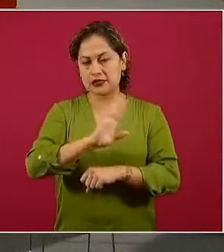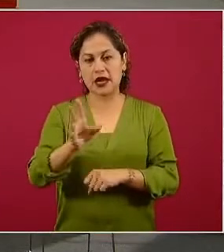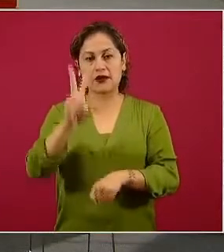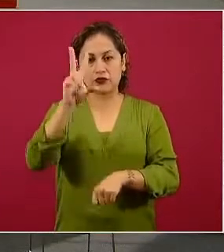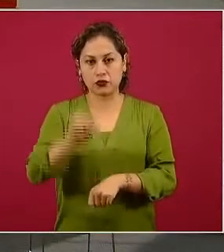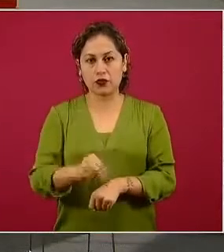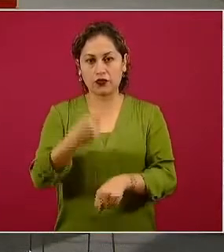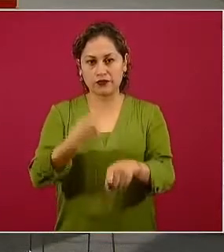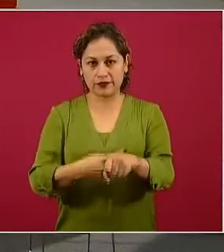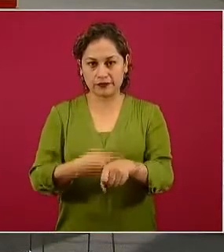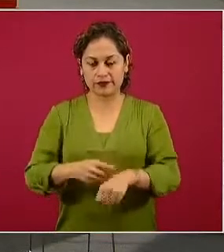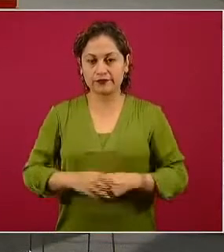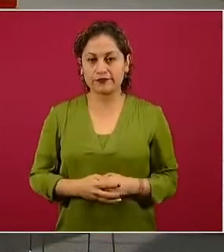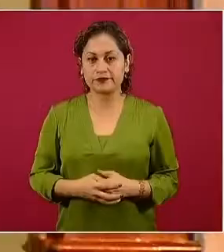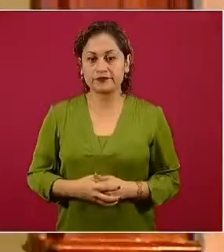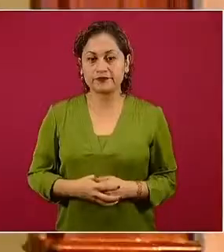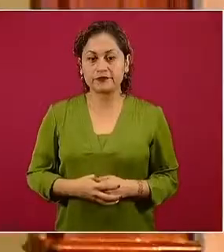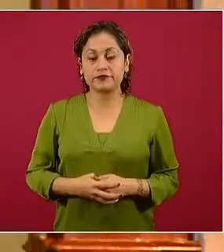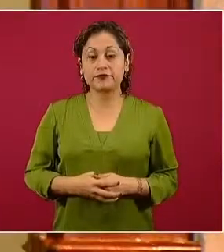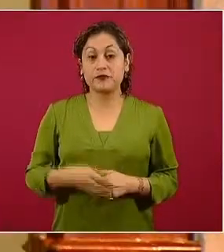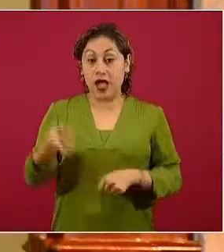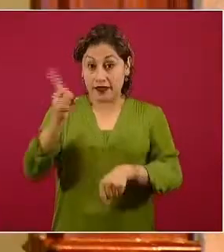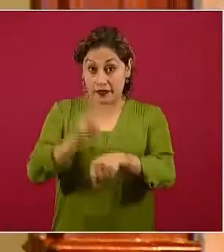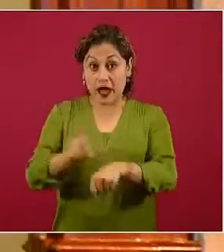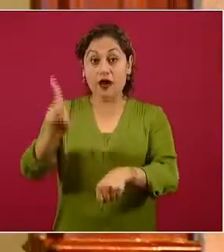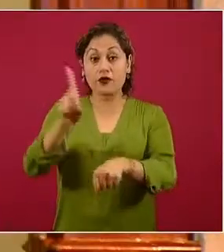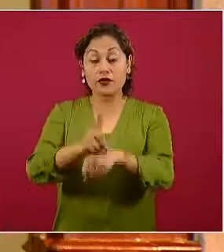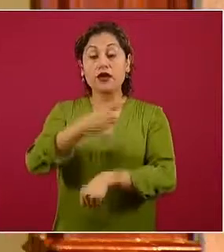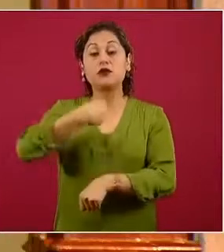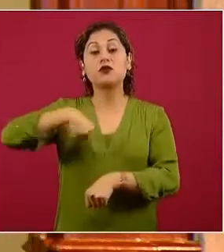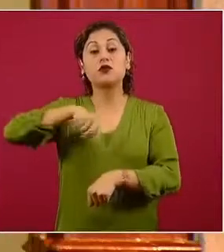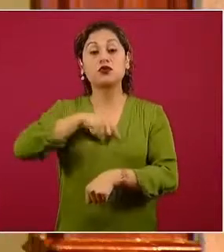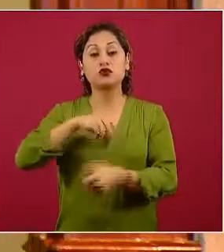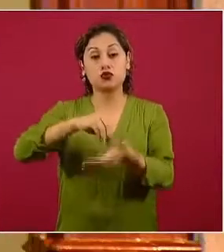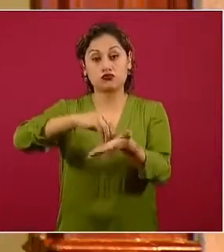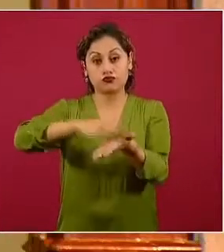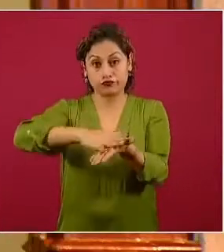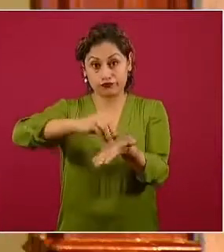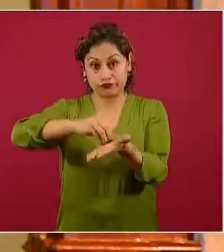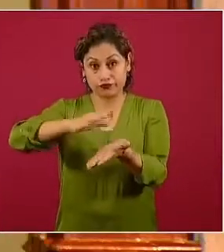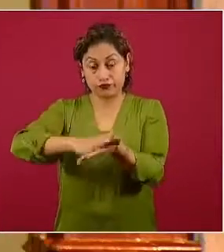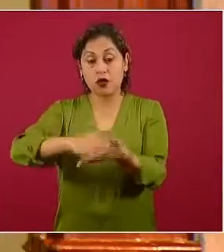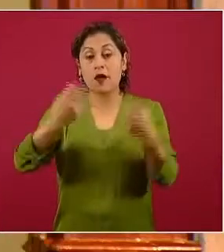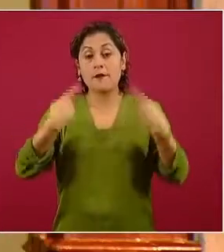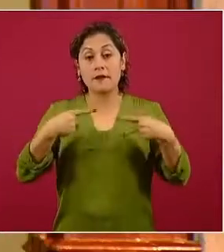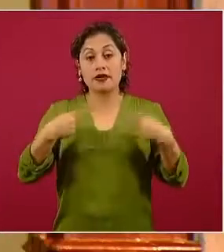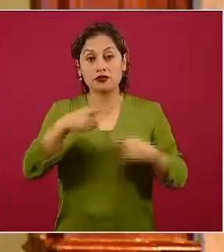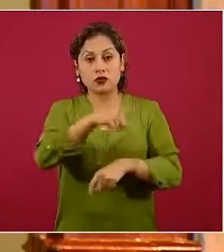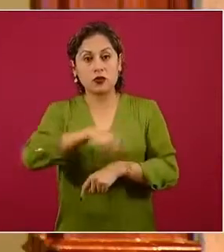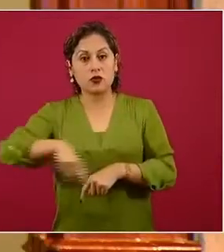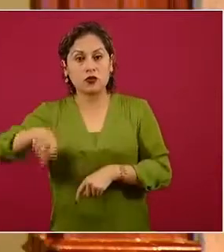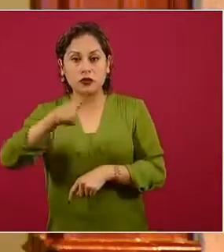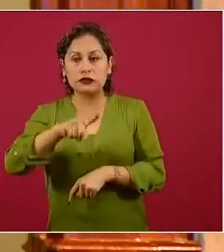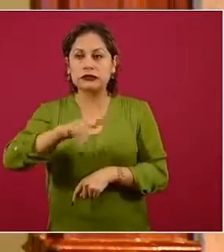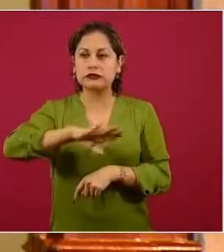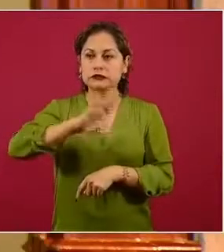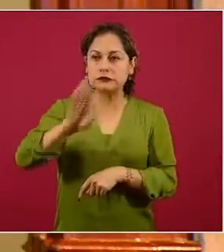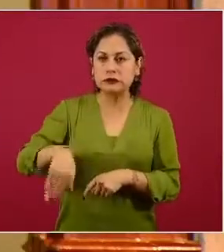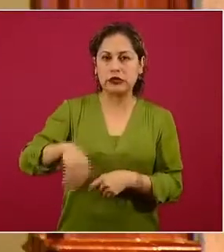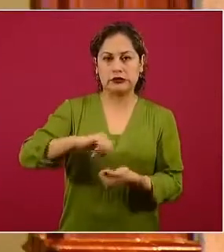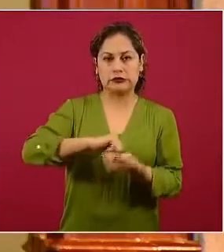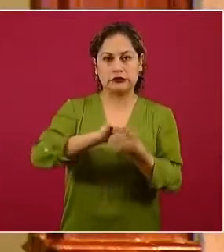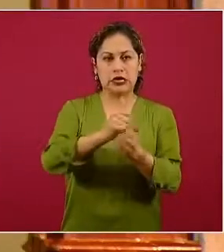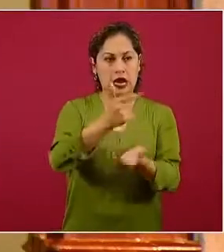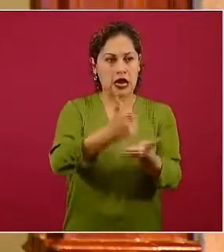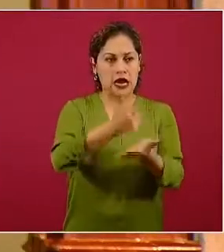SARS-CoV-2. Actualizamos también todos los días el número de personas que lamentablemente han perdido la vida a consecuencia de las